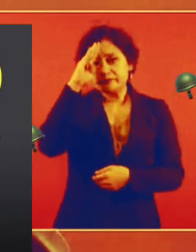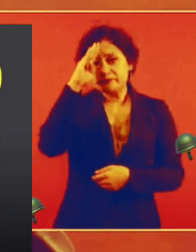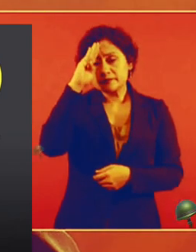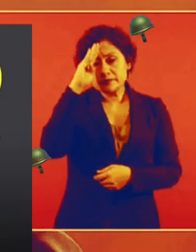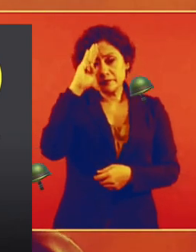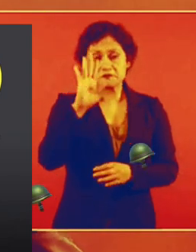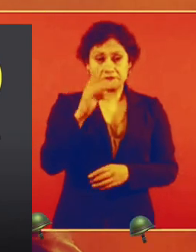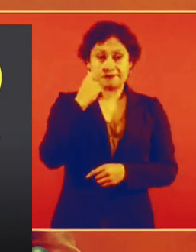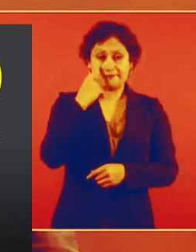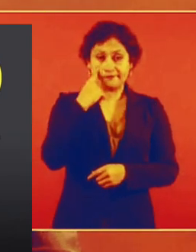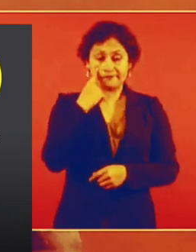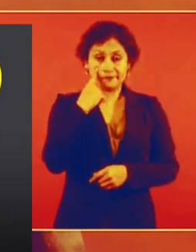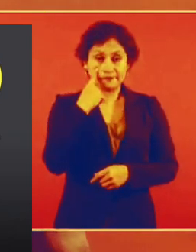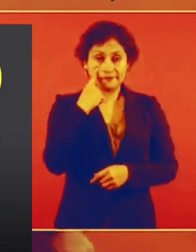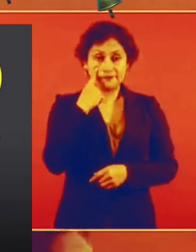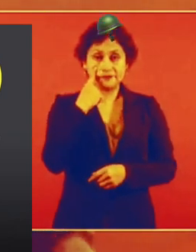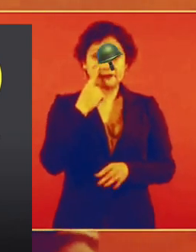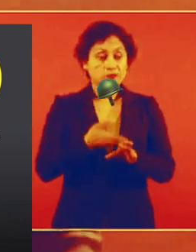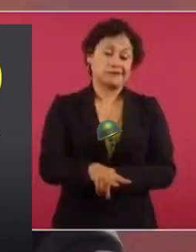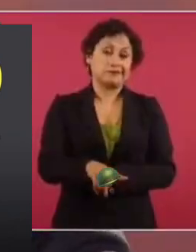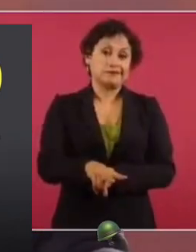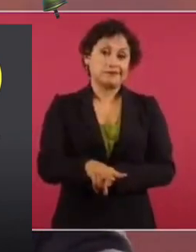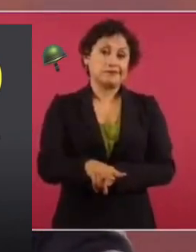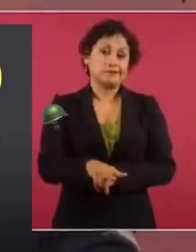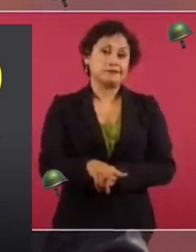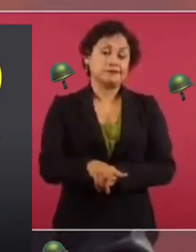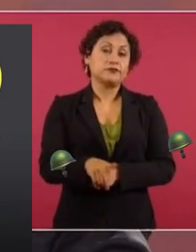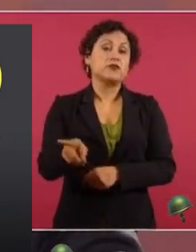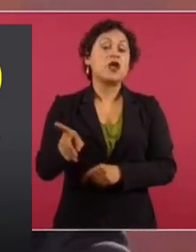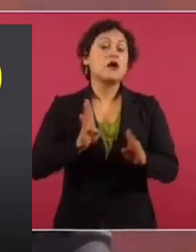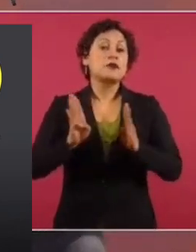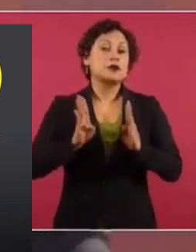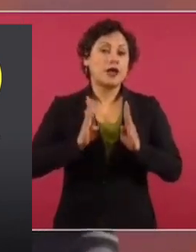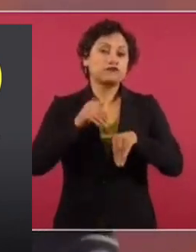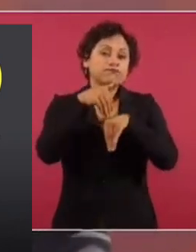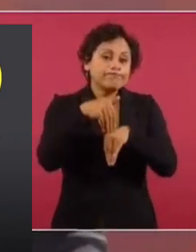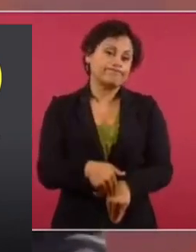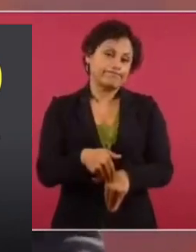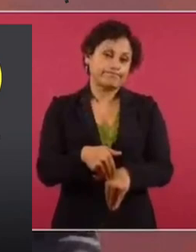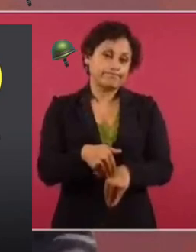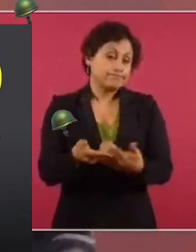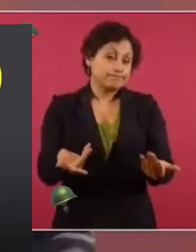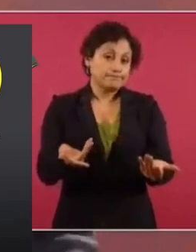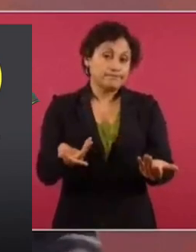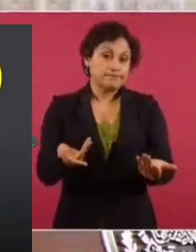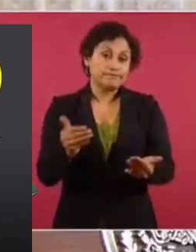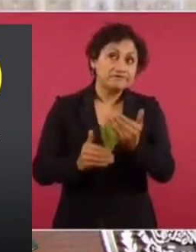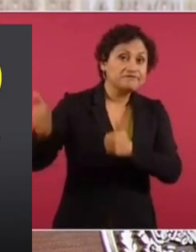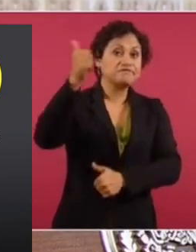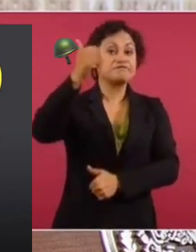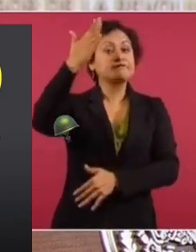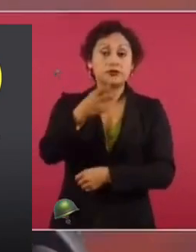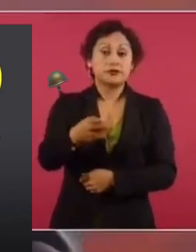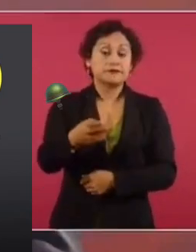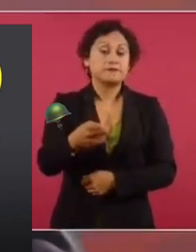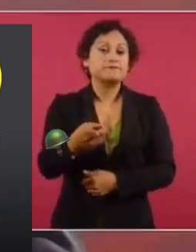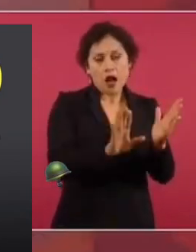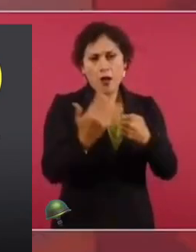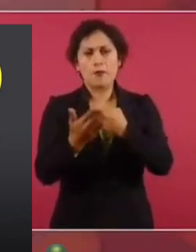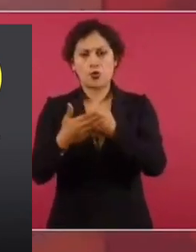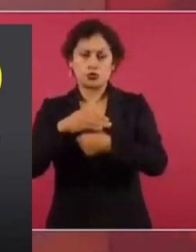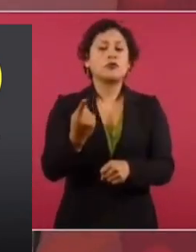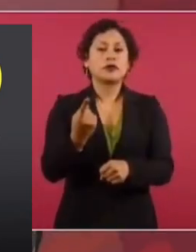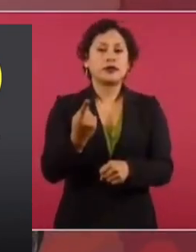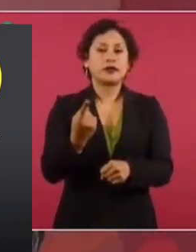siempre fue culpa de ellos. Las Fuerzas Armadas recibían órdenes de autoridades civiles. Ahora